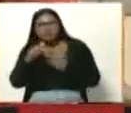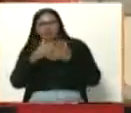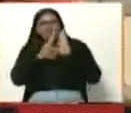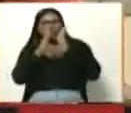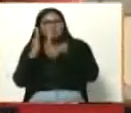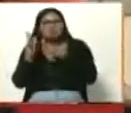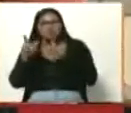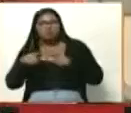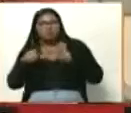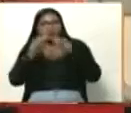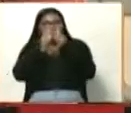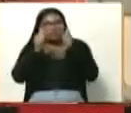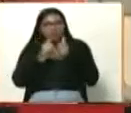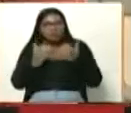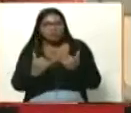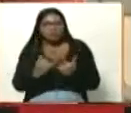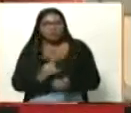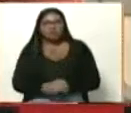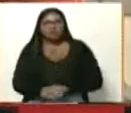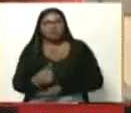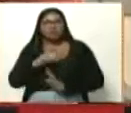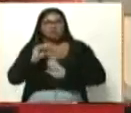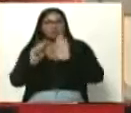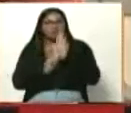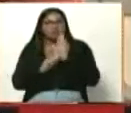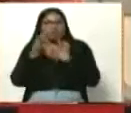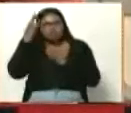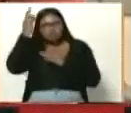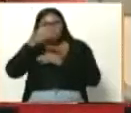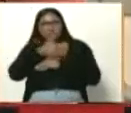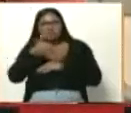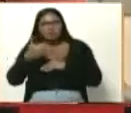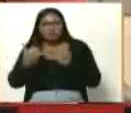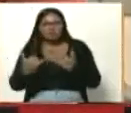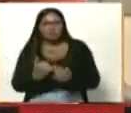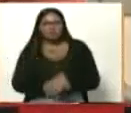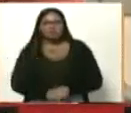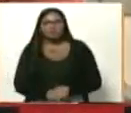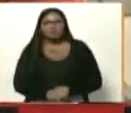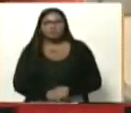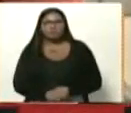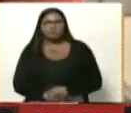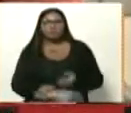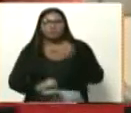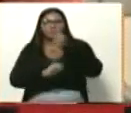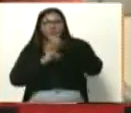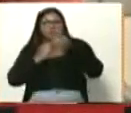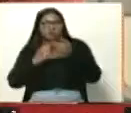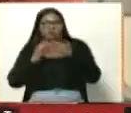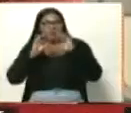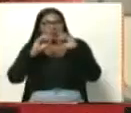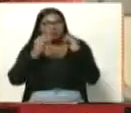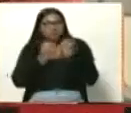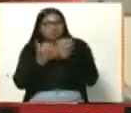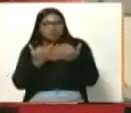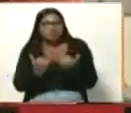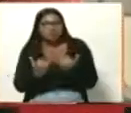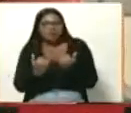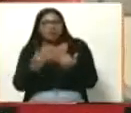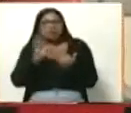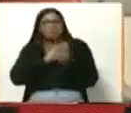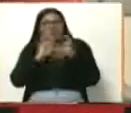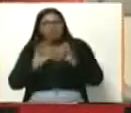hacia el sector artesanal. Vamos a la constitución de los consejos de artesanos y artesanas, apoyar esa actividad organizativa de la comunidad